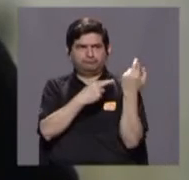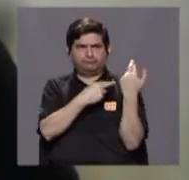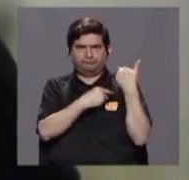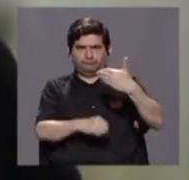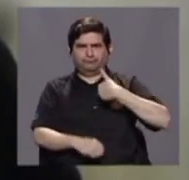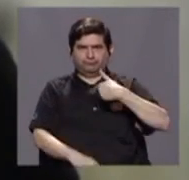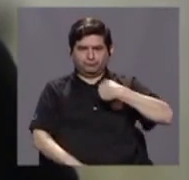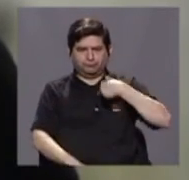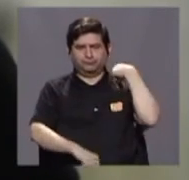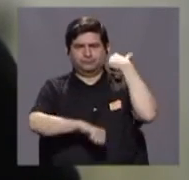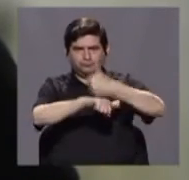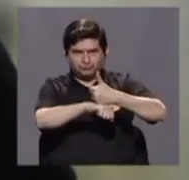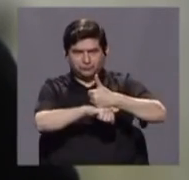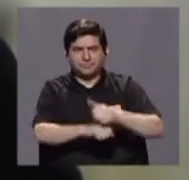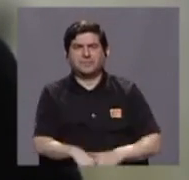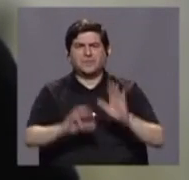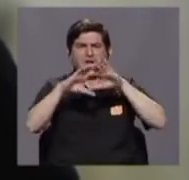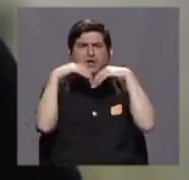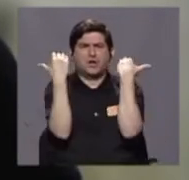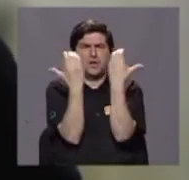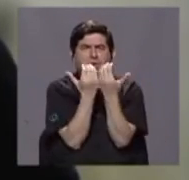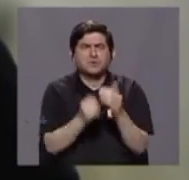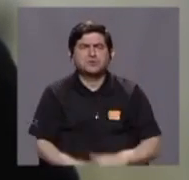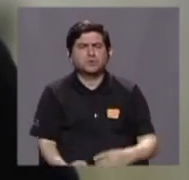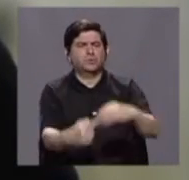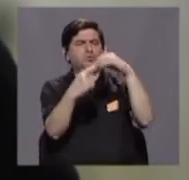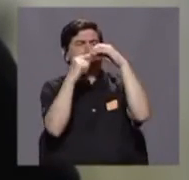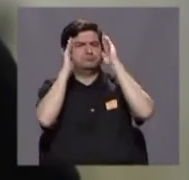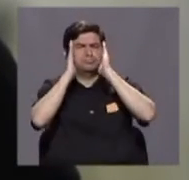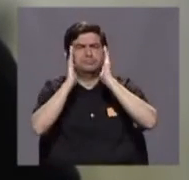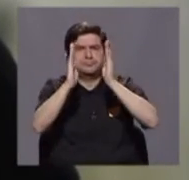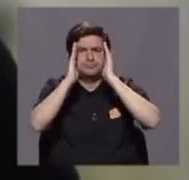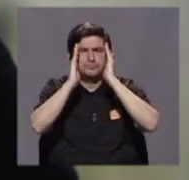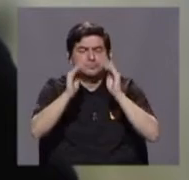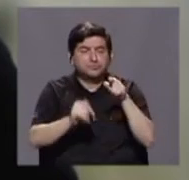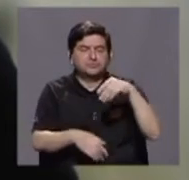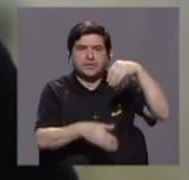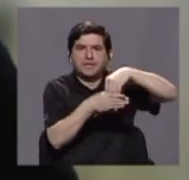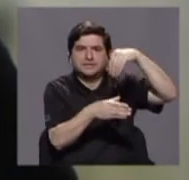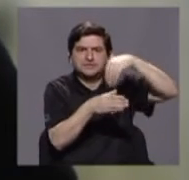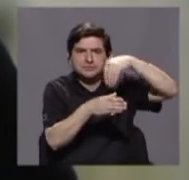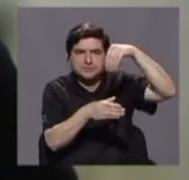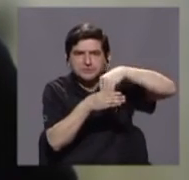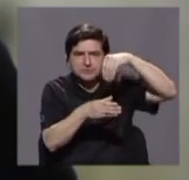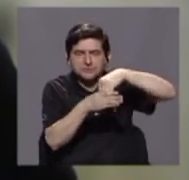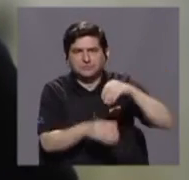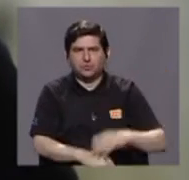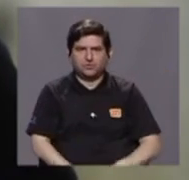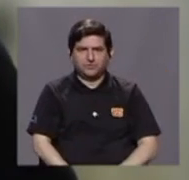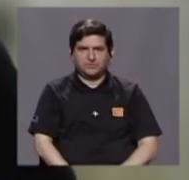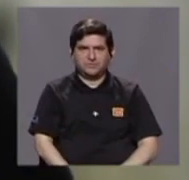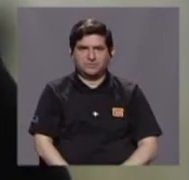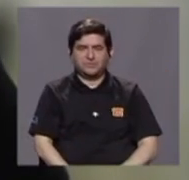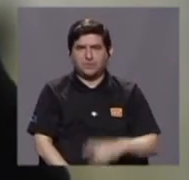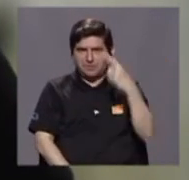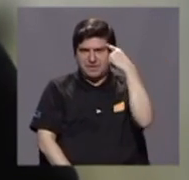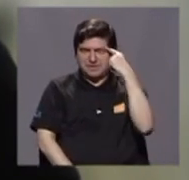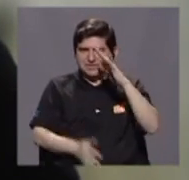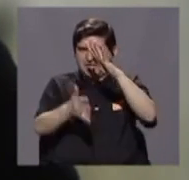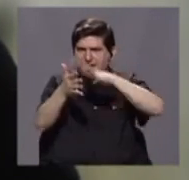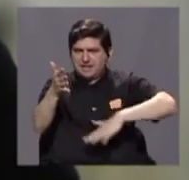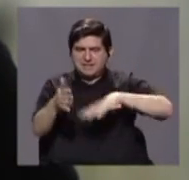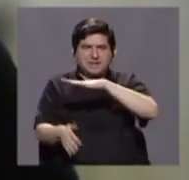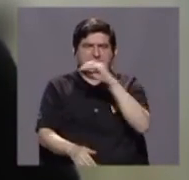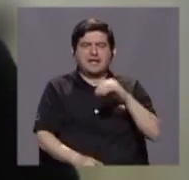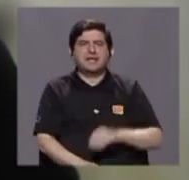que tengo asignado en las comisiones de priorización de estos fondos, básicamente en Cataluña y en Baleares,